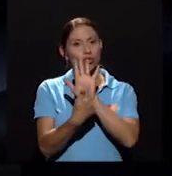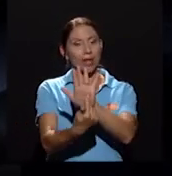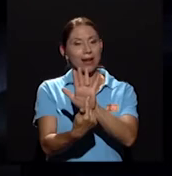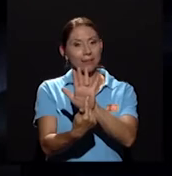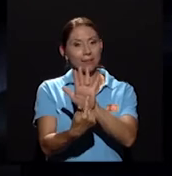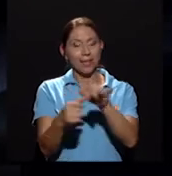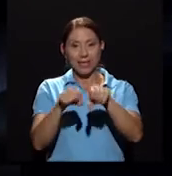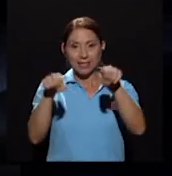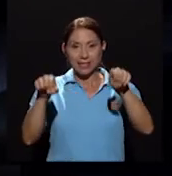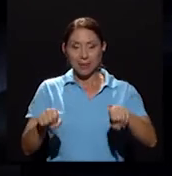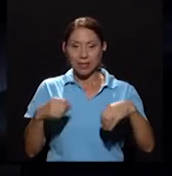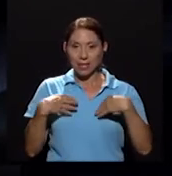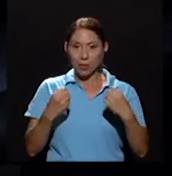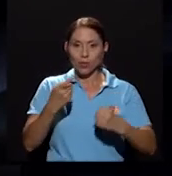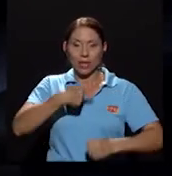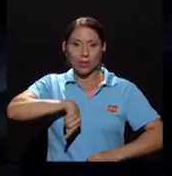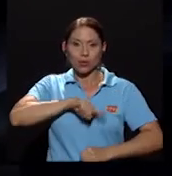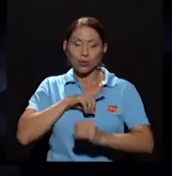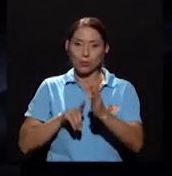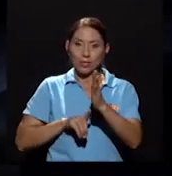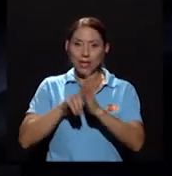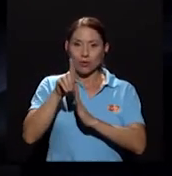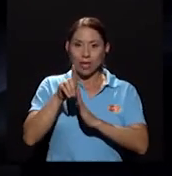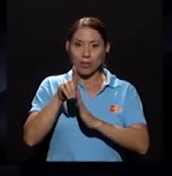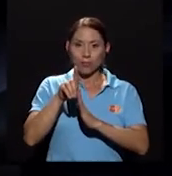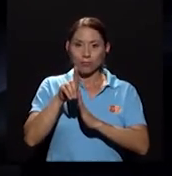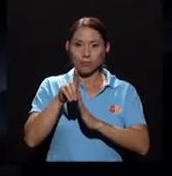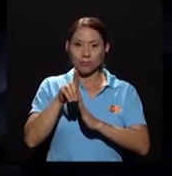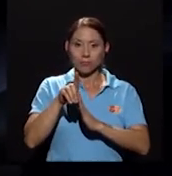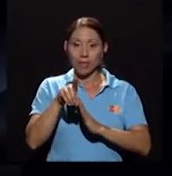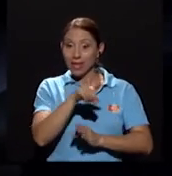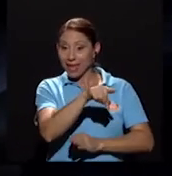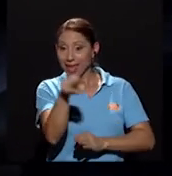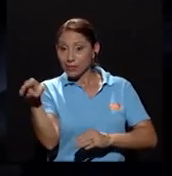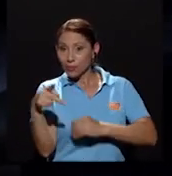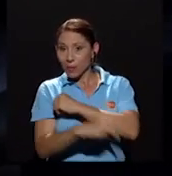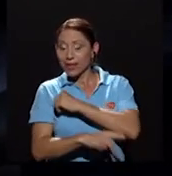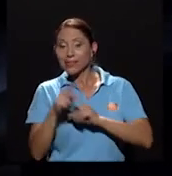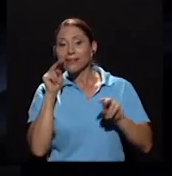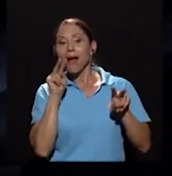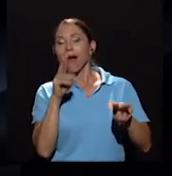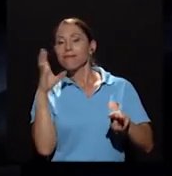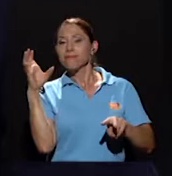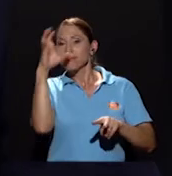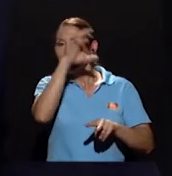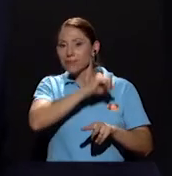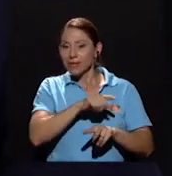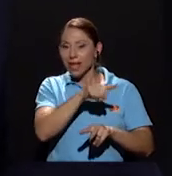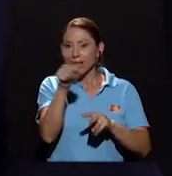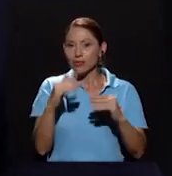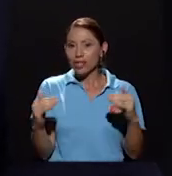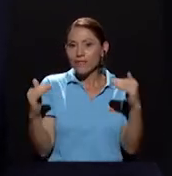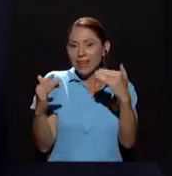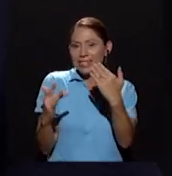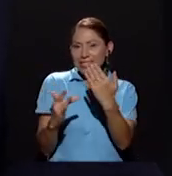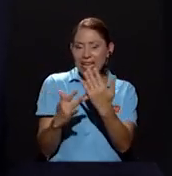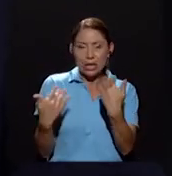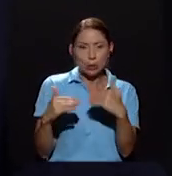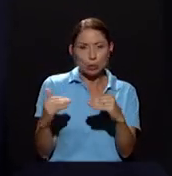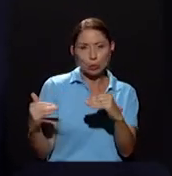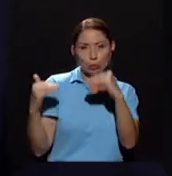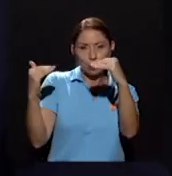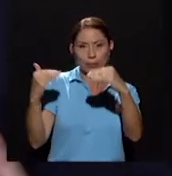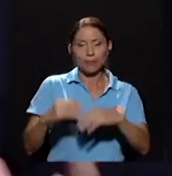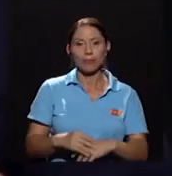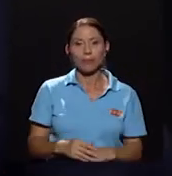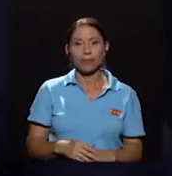sistema de salud que hemos desarrollado a estos países a estos niveles altamente técnicos y yo quiero decir que este es